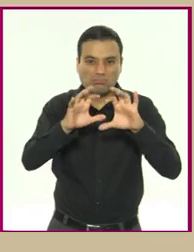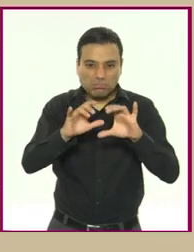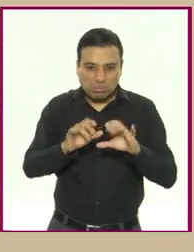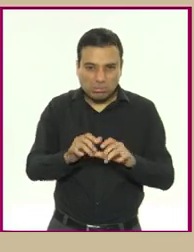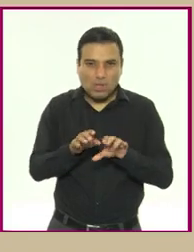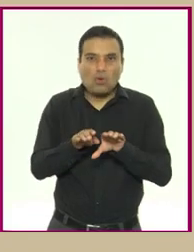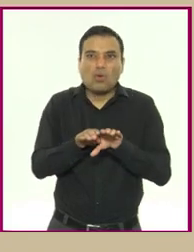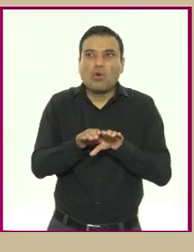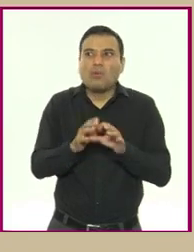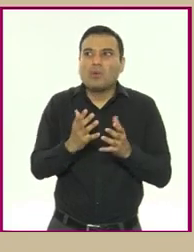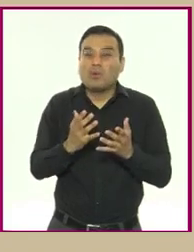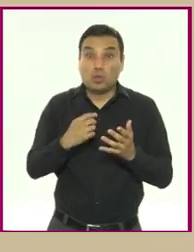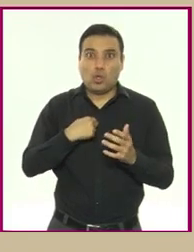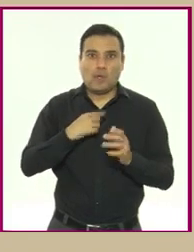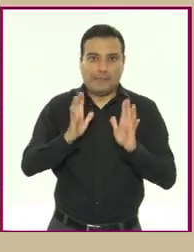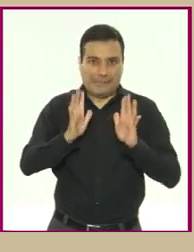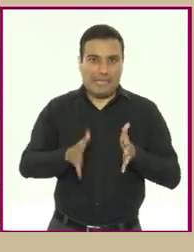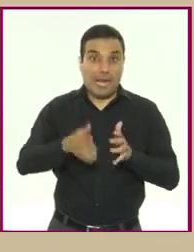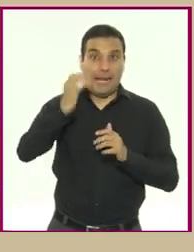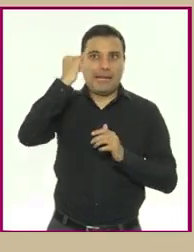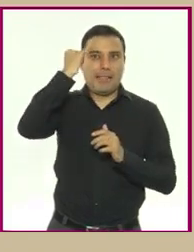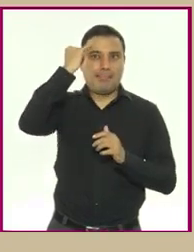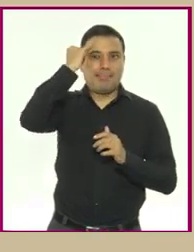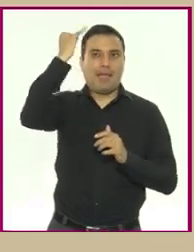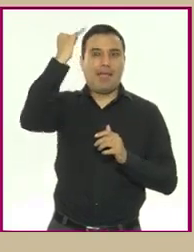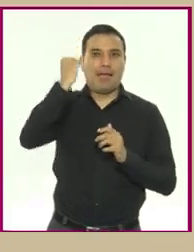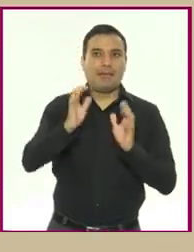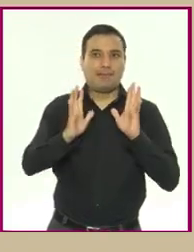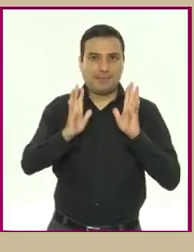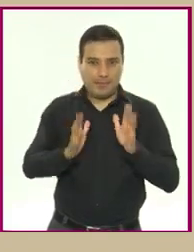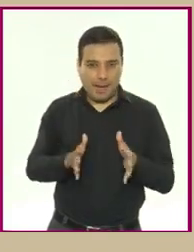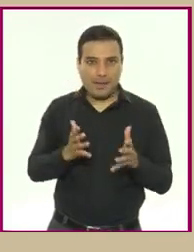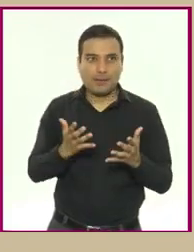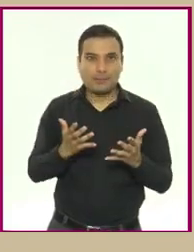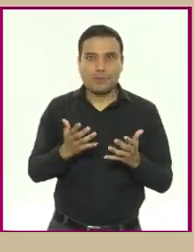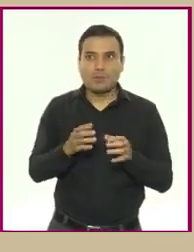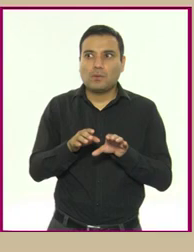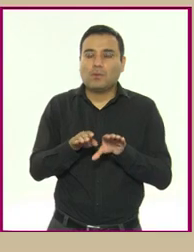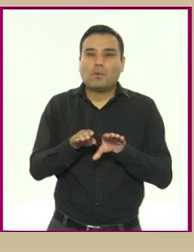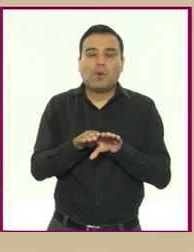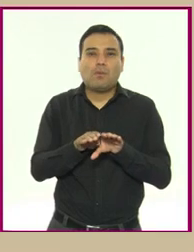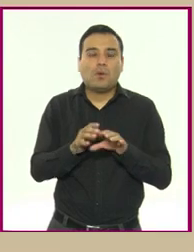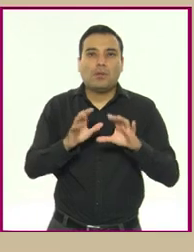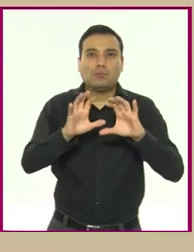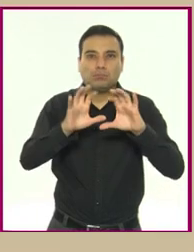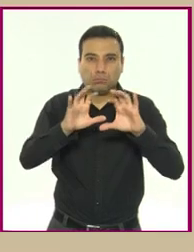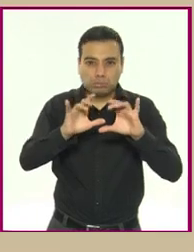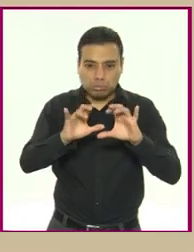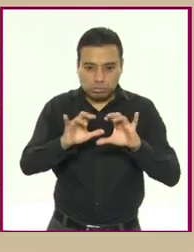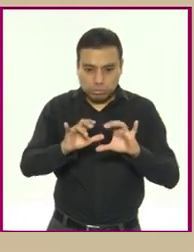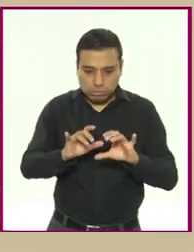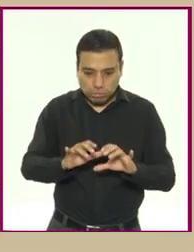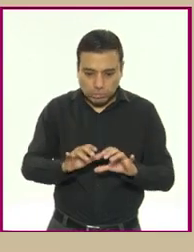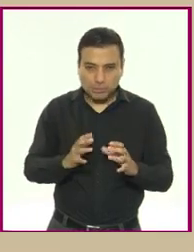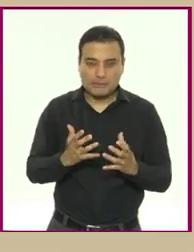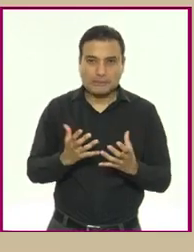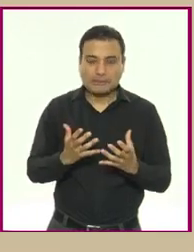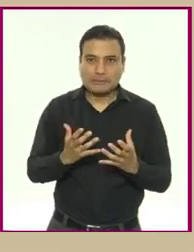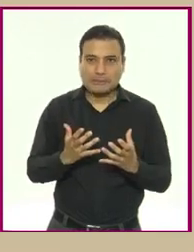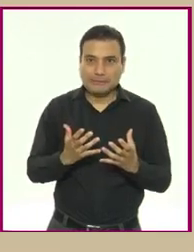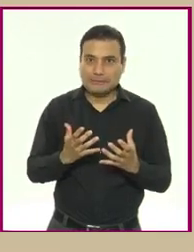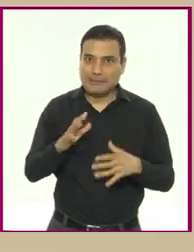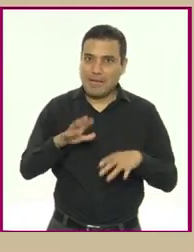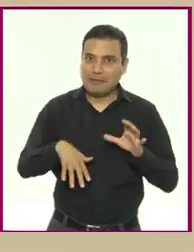bajar esa idea que tengo con todo lo que ya me han dicho y y llegar a este plano no a lo